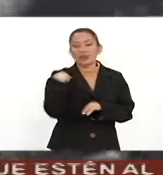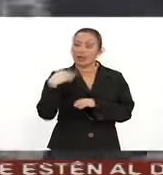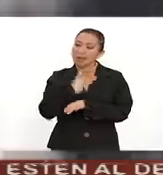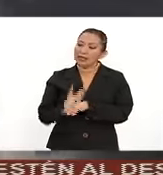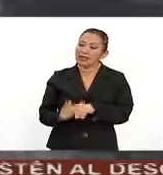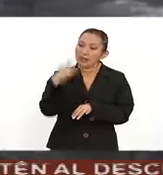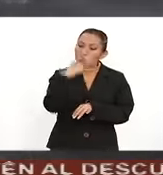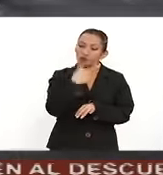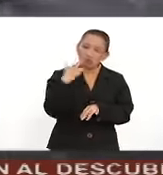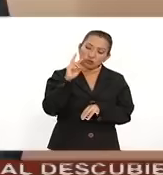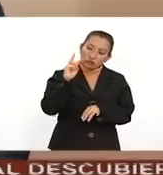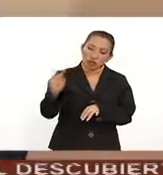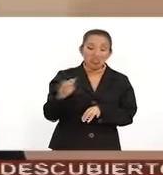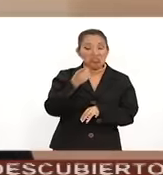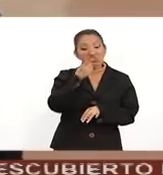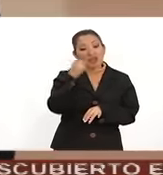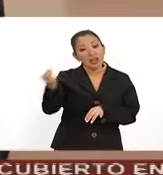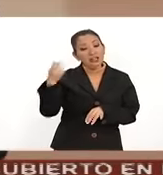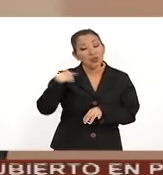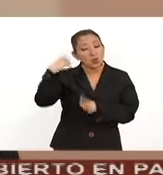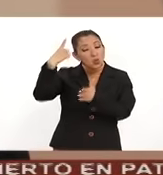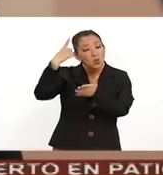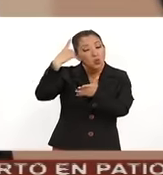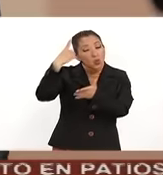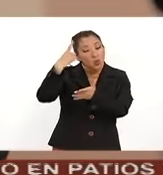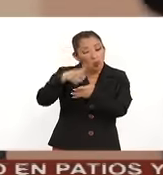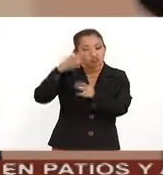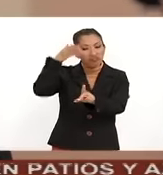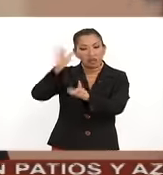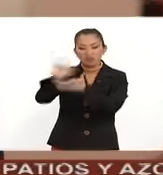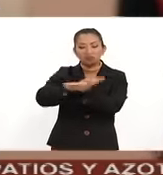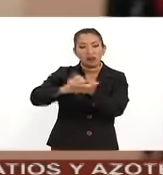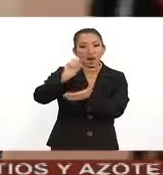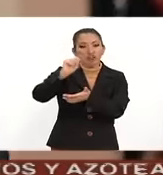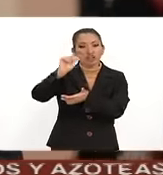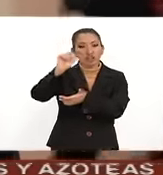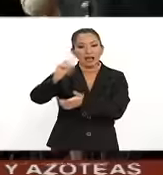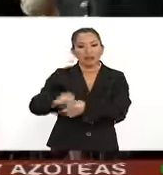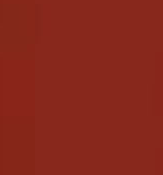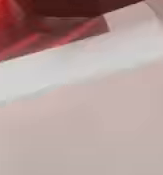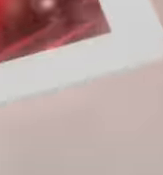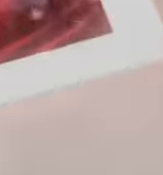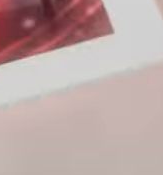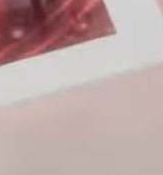Putin y aseguró que uno de sus propósitos es destruir la OTAN.